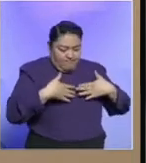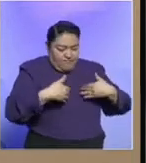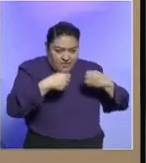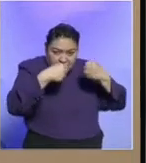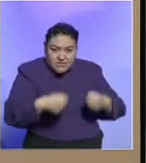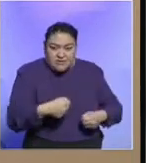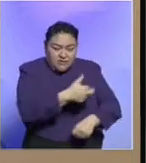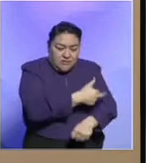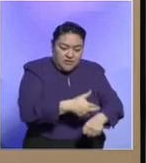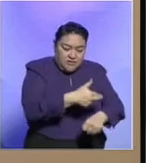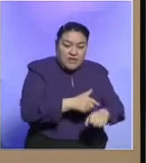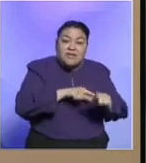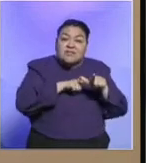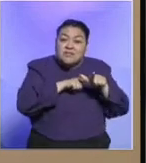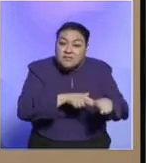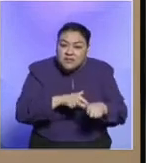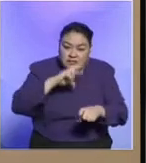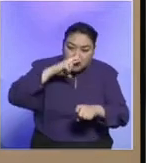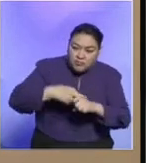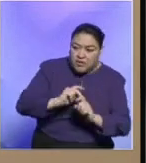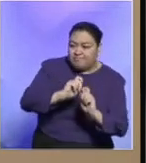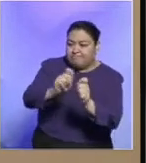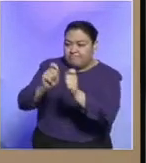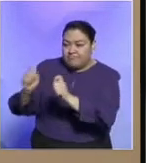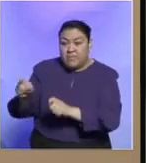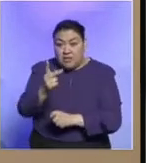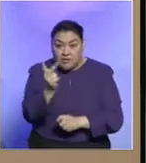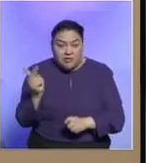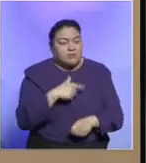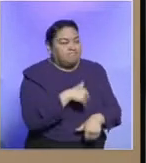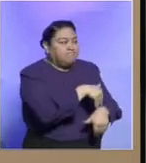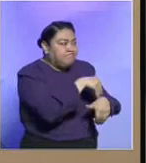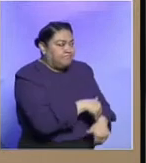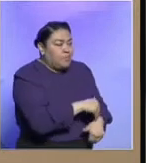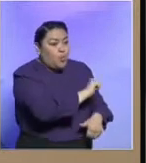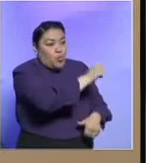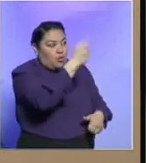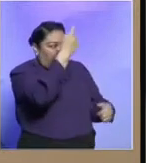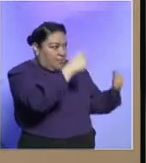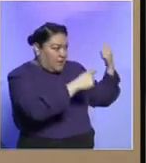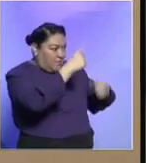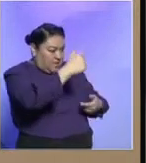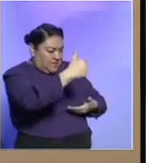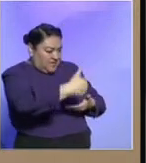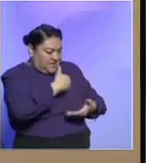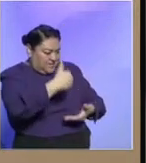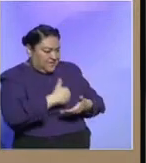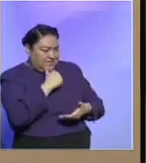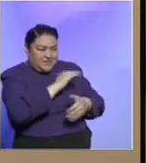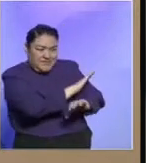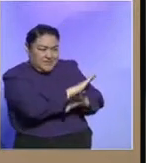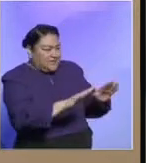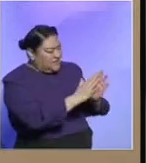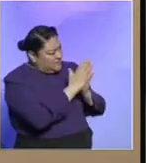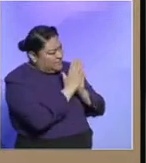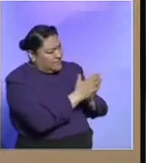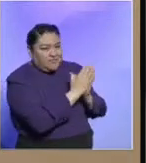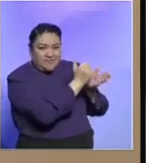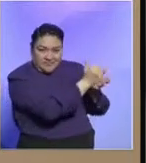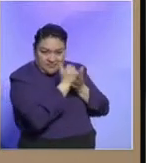para que puedan cumplir con sus funciones sin obstrucciones o interferencias de